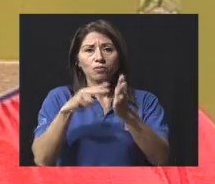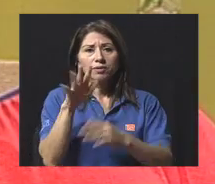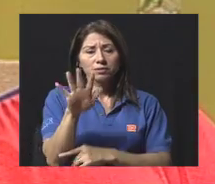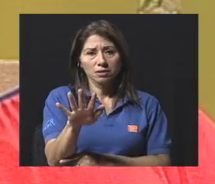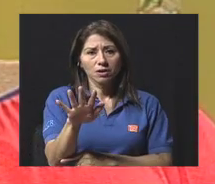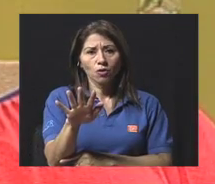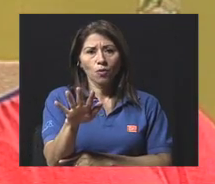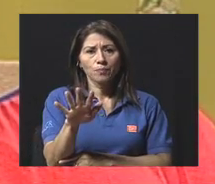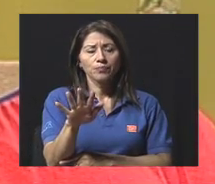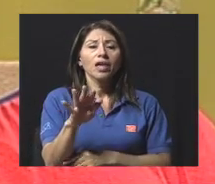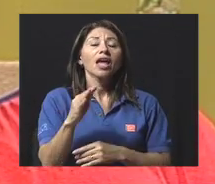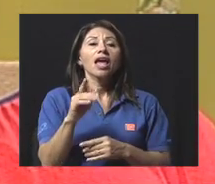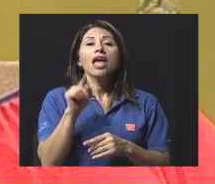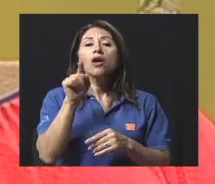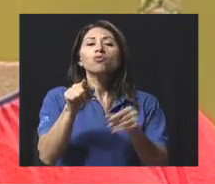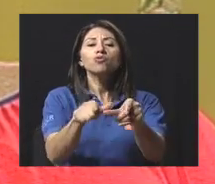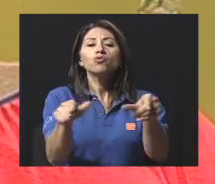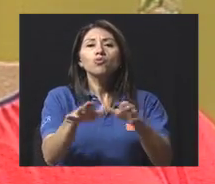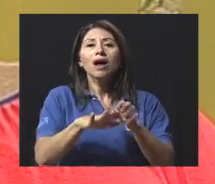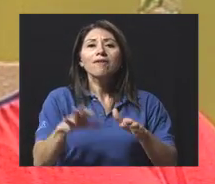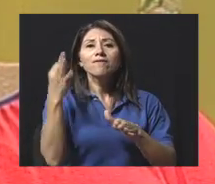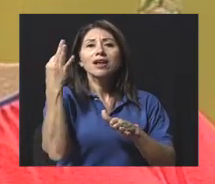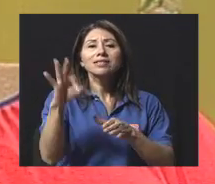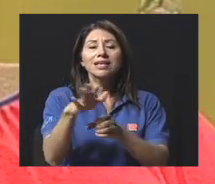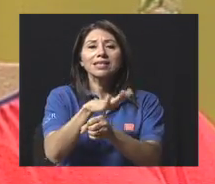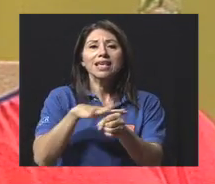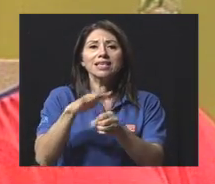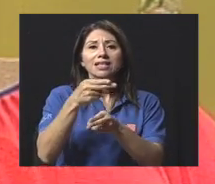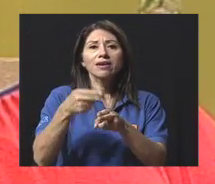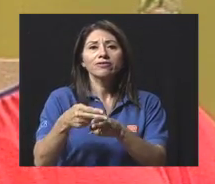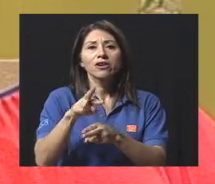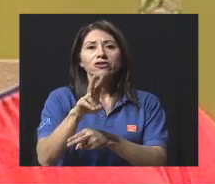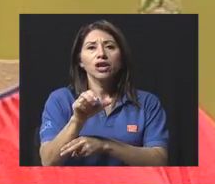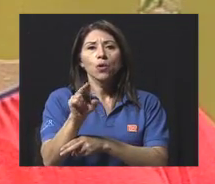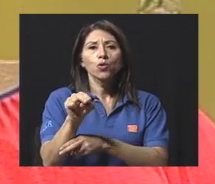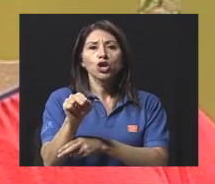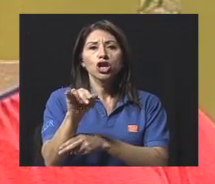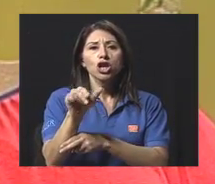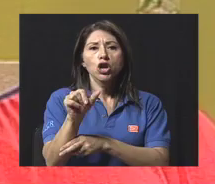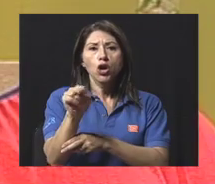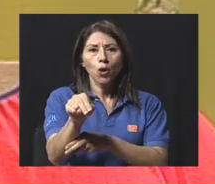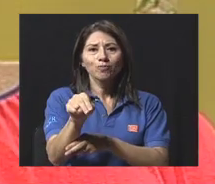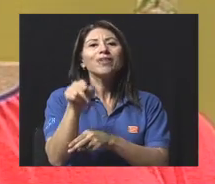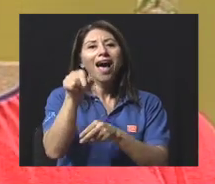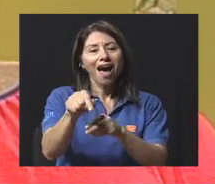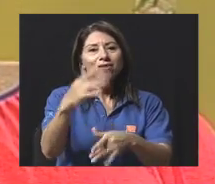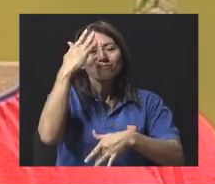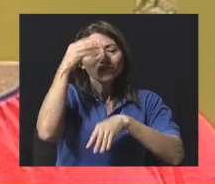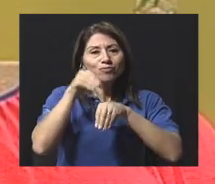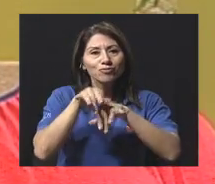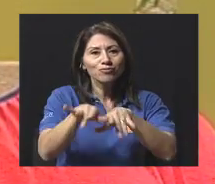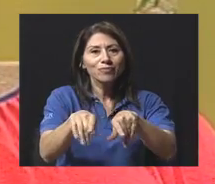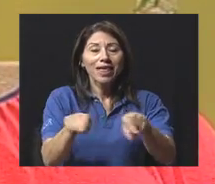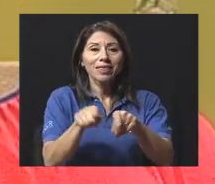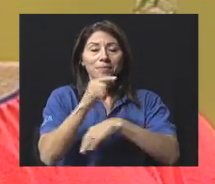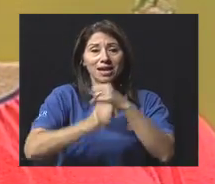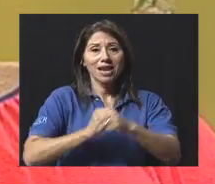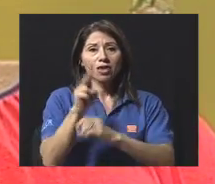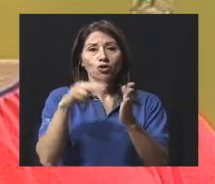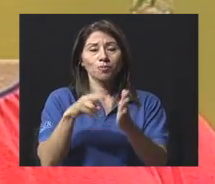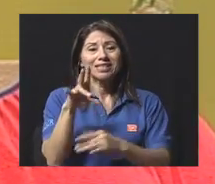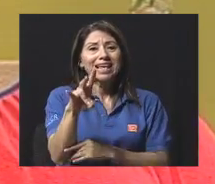a un protectorado francés que es la isla de reunión y En el 2007 llegaron unos casos importados a